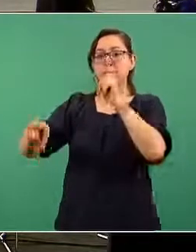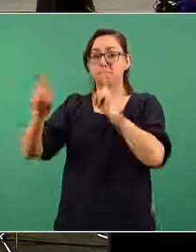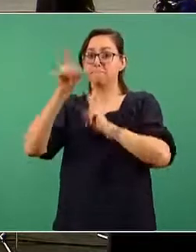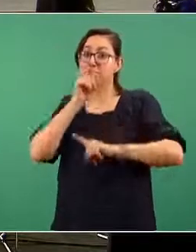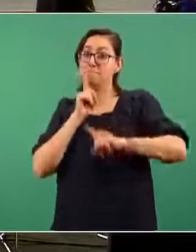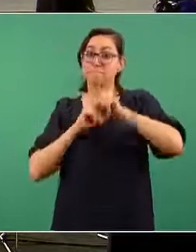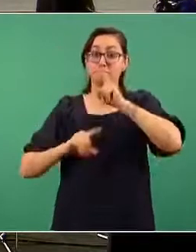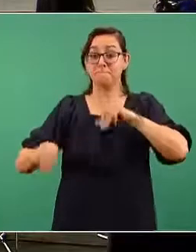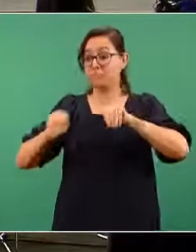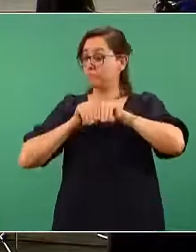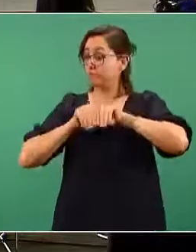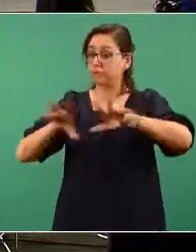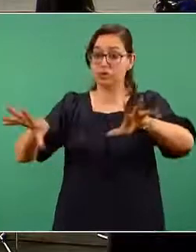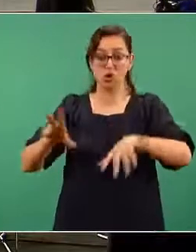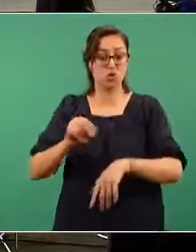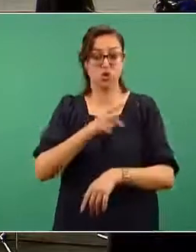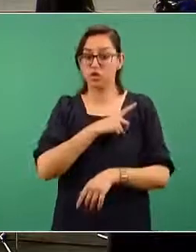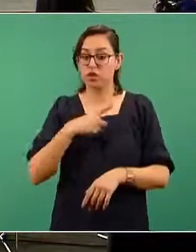falsedades.